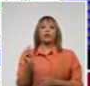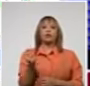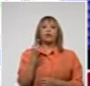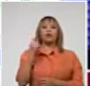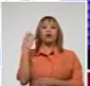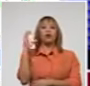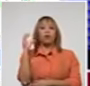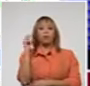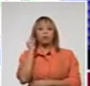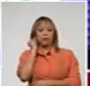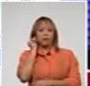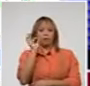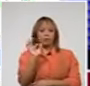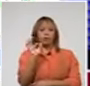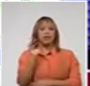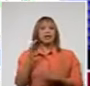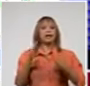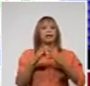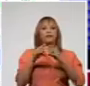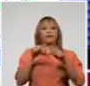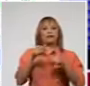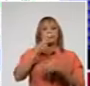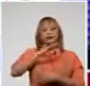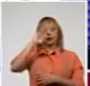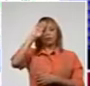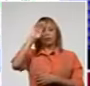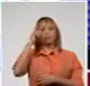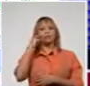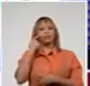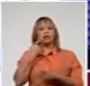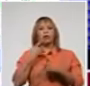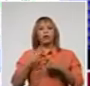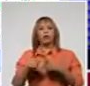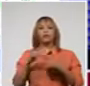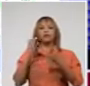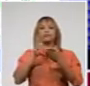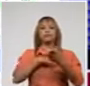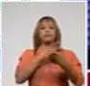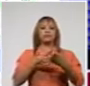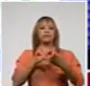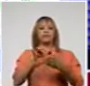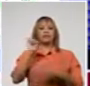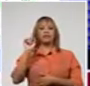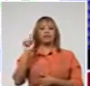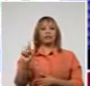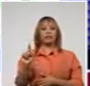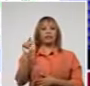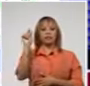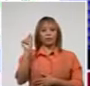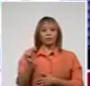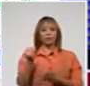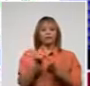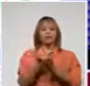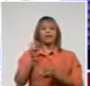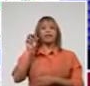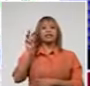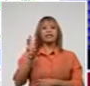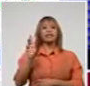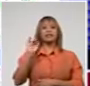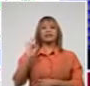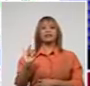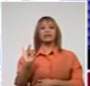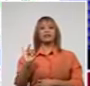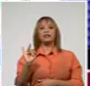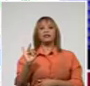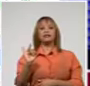reside en el país. Revisamos otras estadísticas. De los 61 casos diagnosticados, 37 fueron